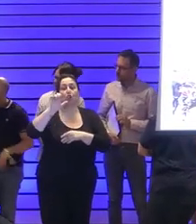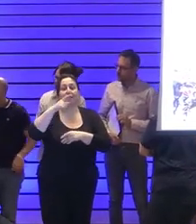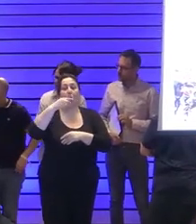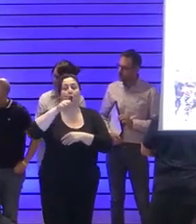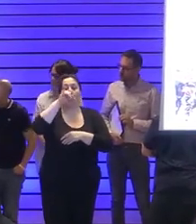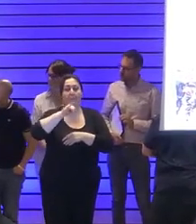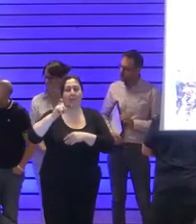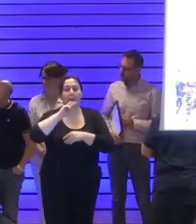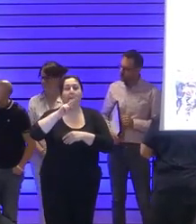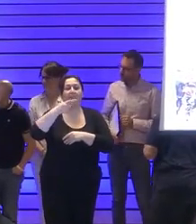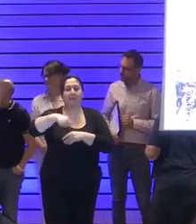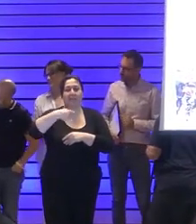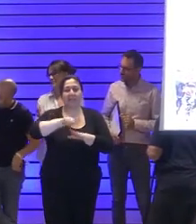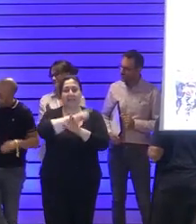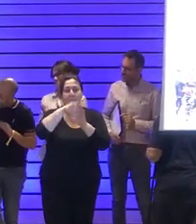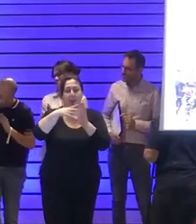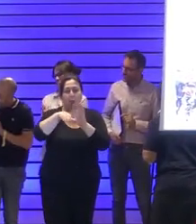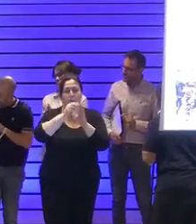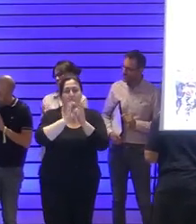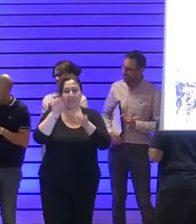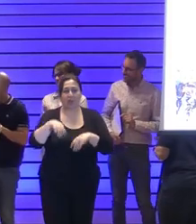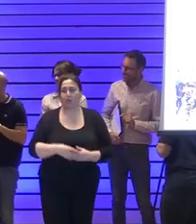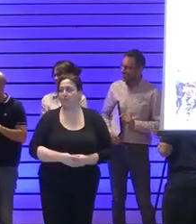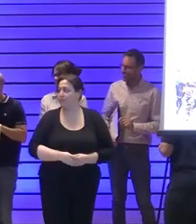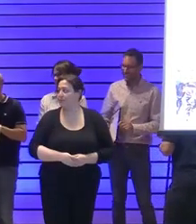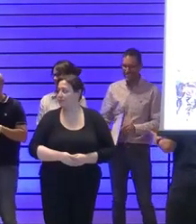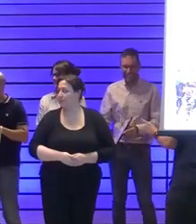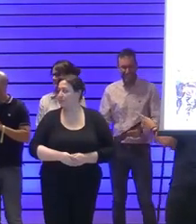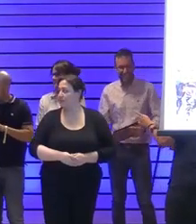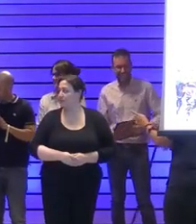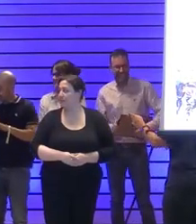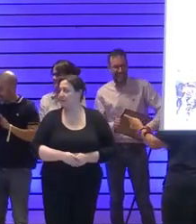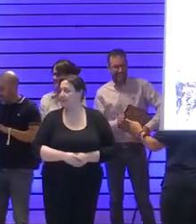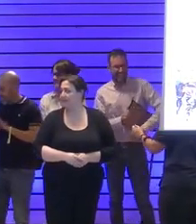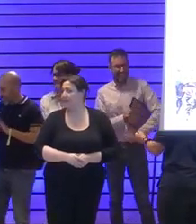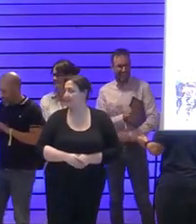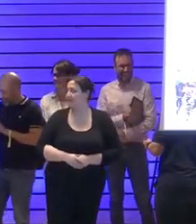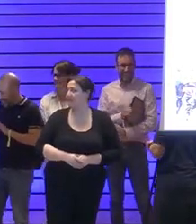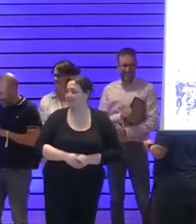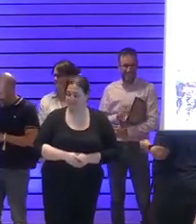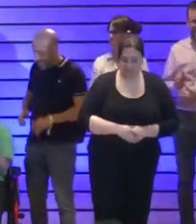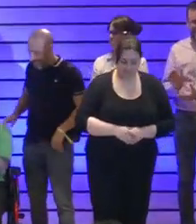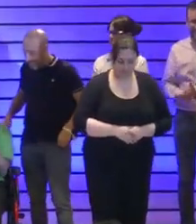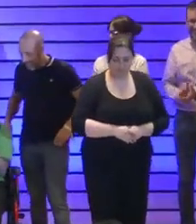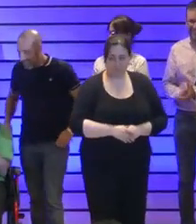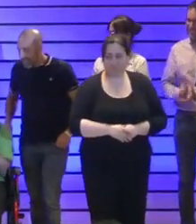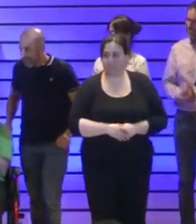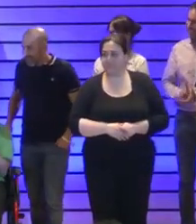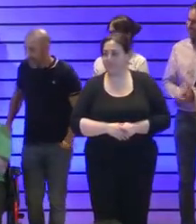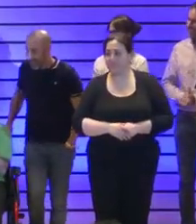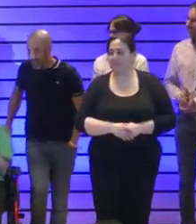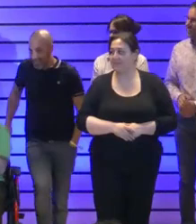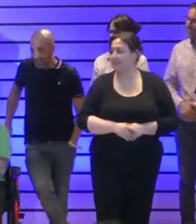Plena Inclusión de Castilla y León. ¿Cómo era? El de chan, chan, el momento, chan, chan, chan. ¿Os habéis olvidado ya de